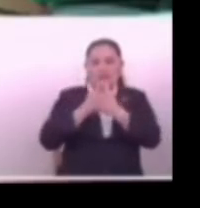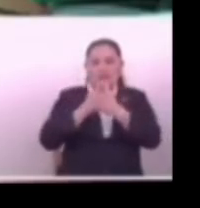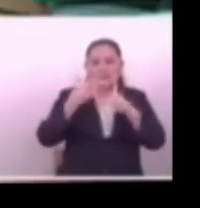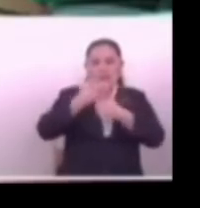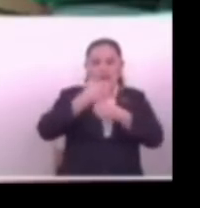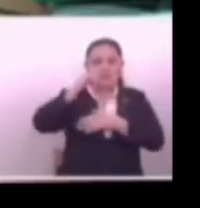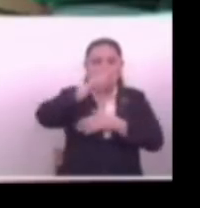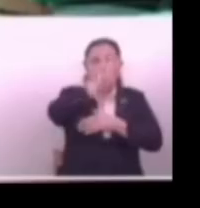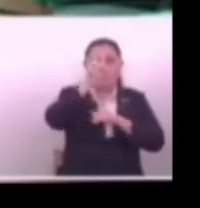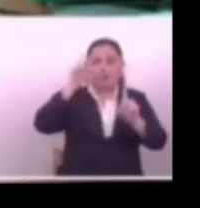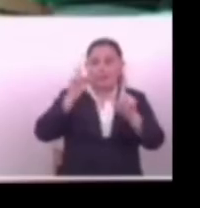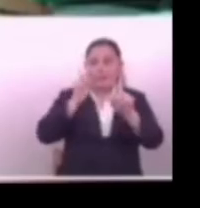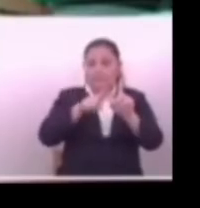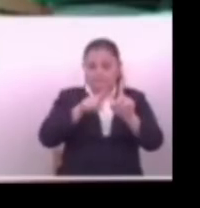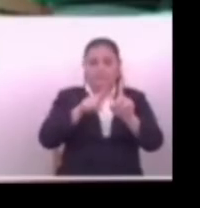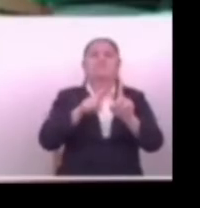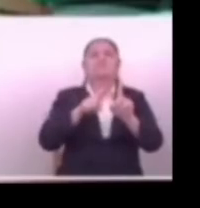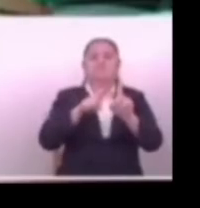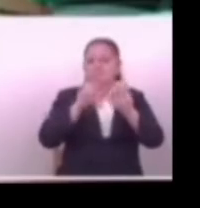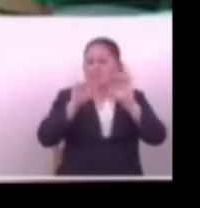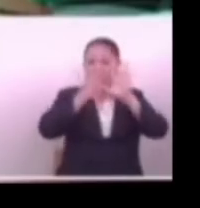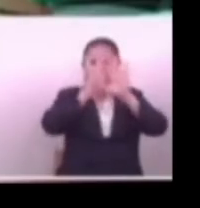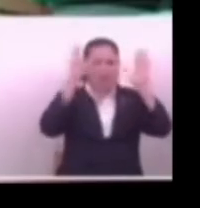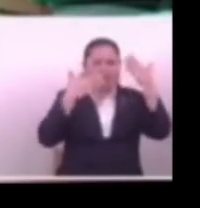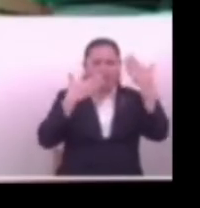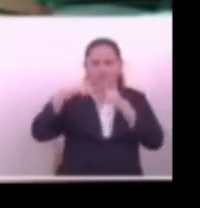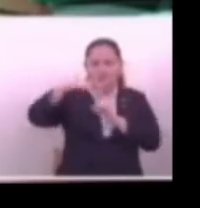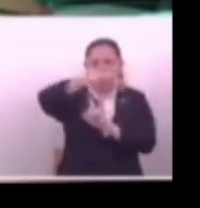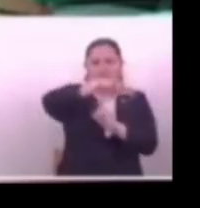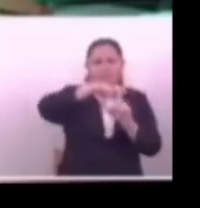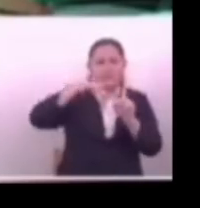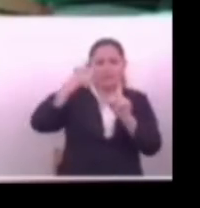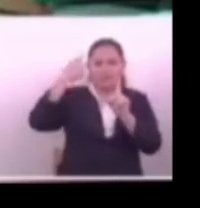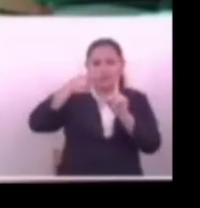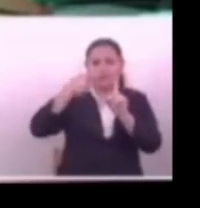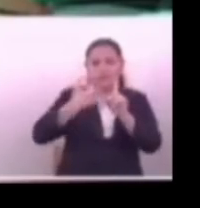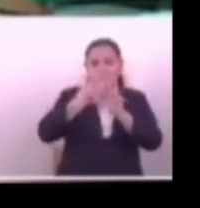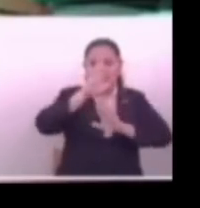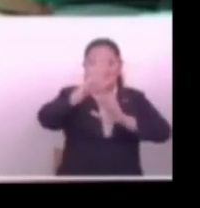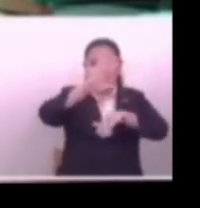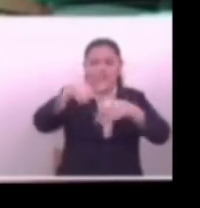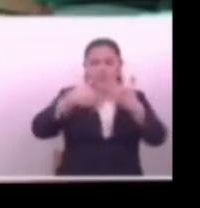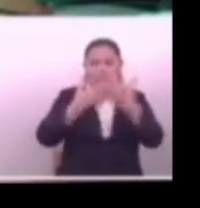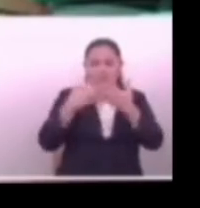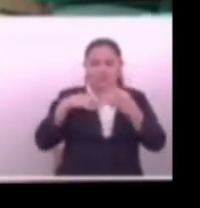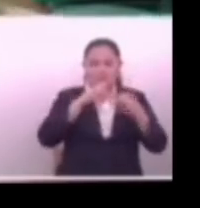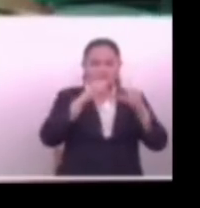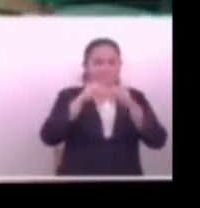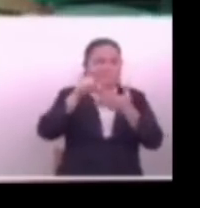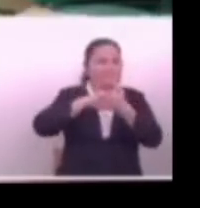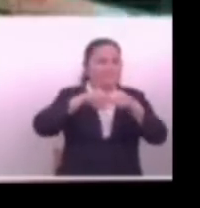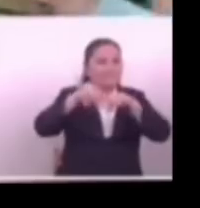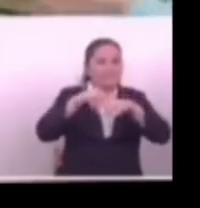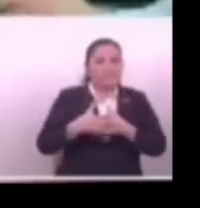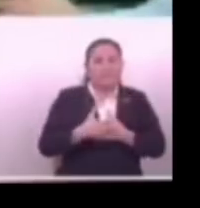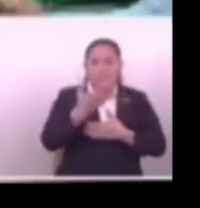del FMLN y quedó aclarada la situación que debemos respetar las atribuciones del Consejo Municipal.